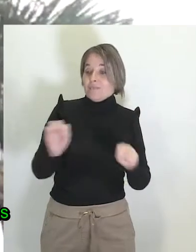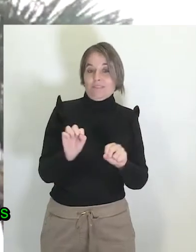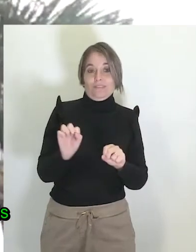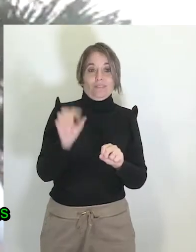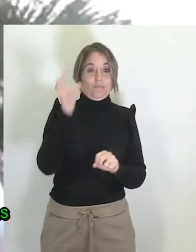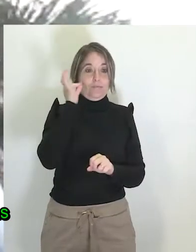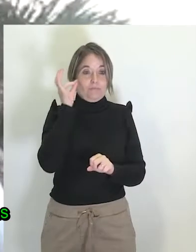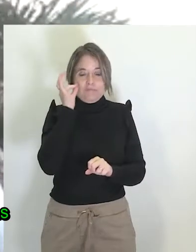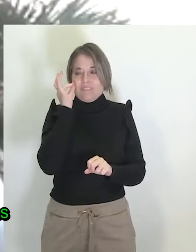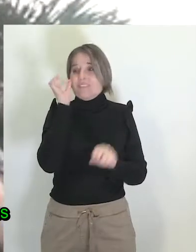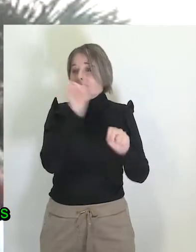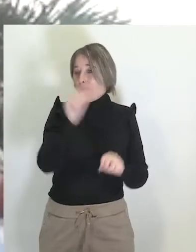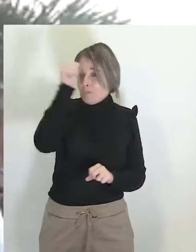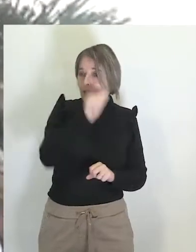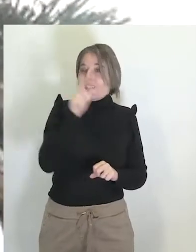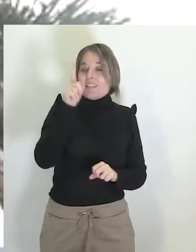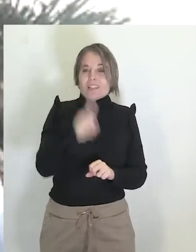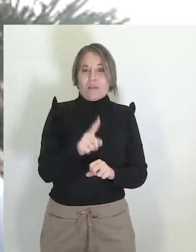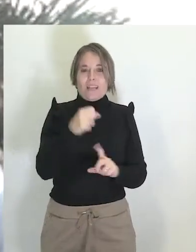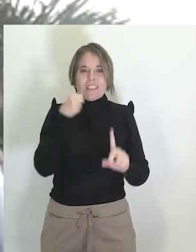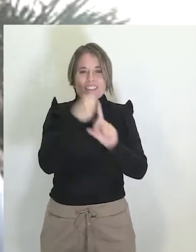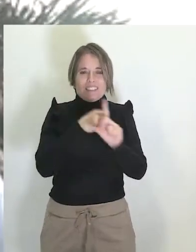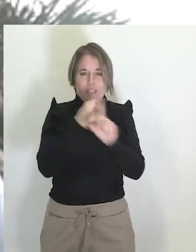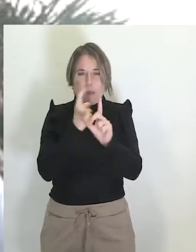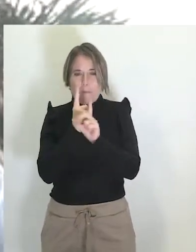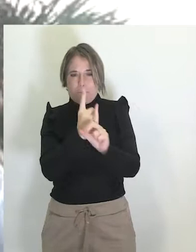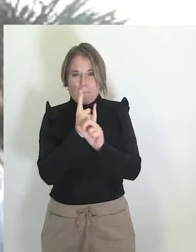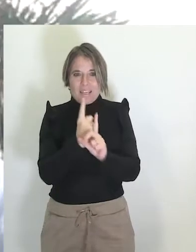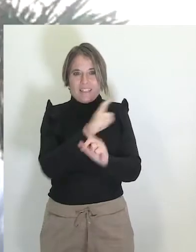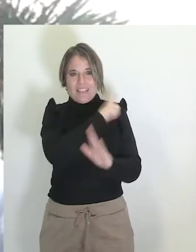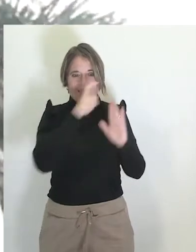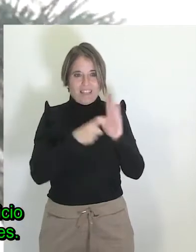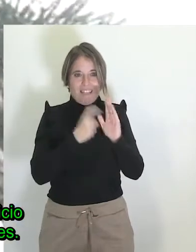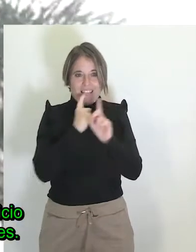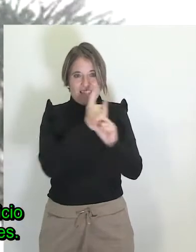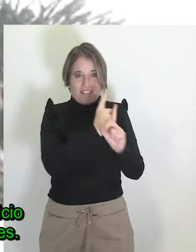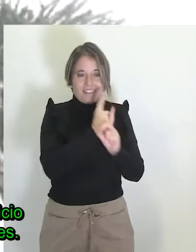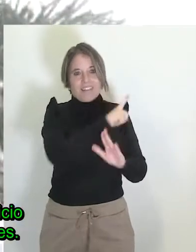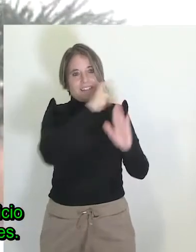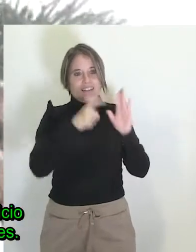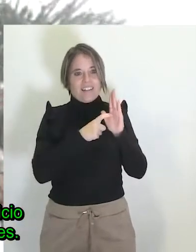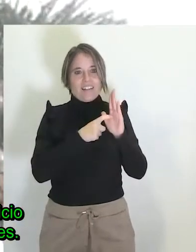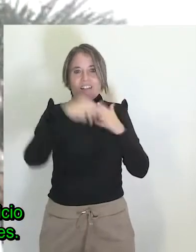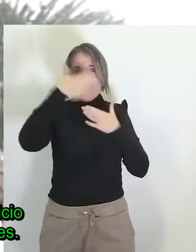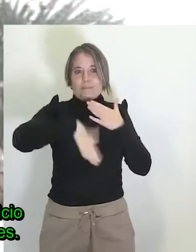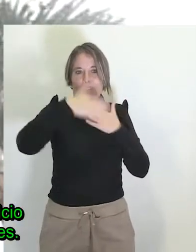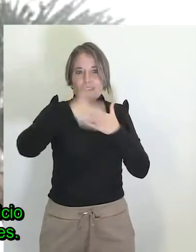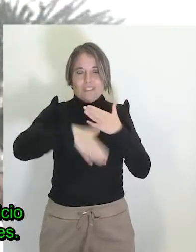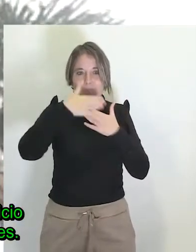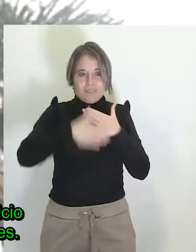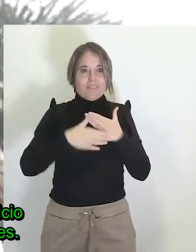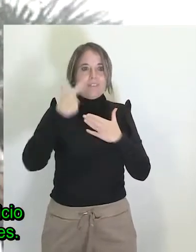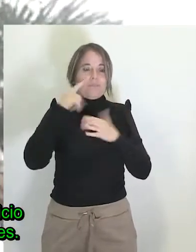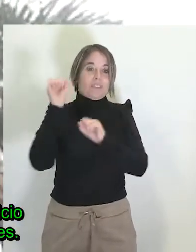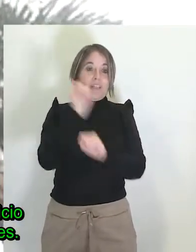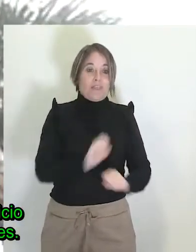están, y los defensores están siendo sometidos a una vigilancia total y a una limitación de su